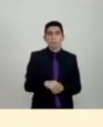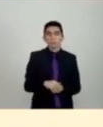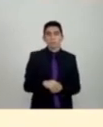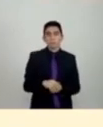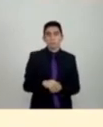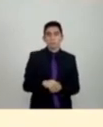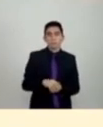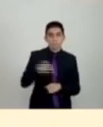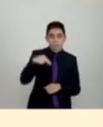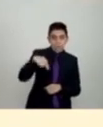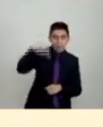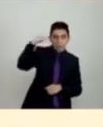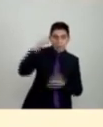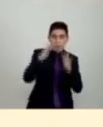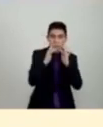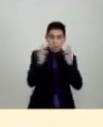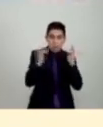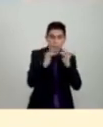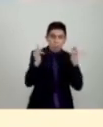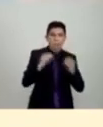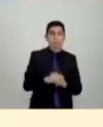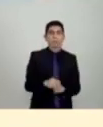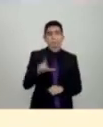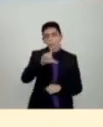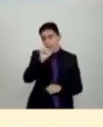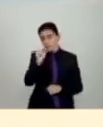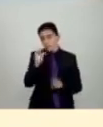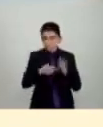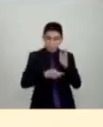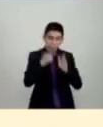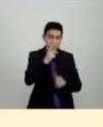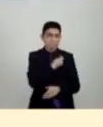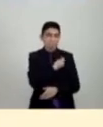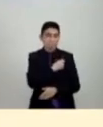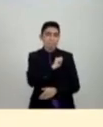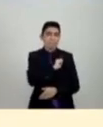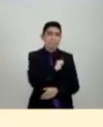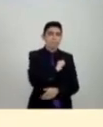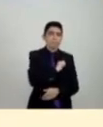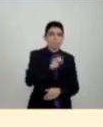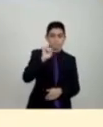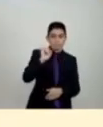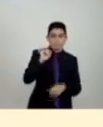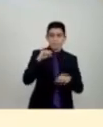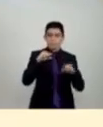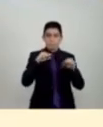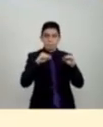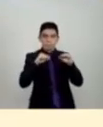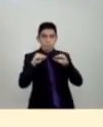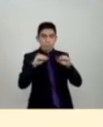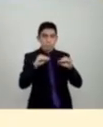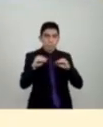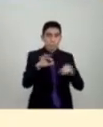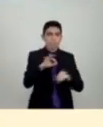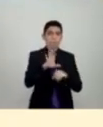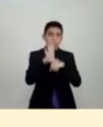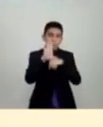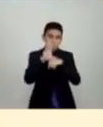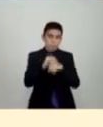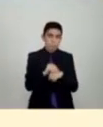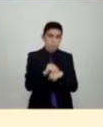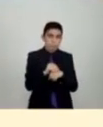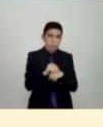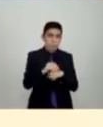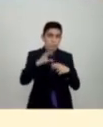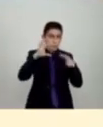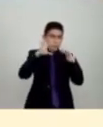de Francia, en Saint-Malo, y después era otra vez en España. Es decir, había un movimiento que permitía que hubiera realmente un